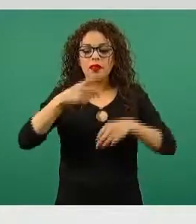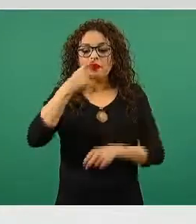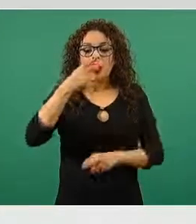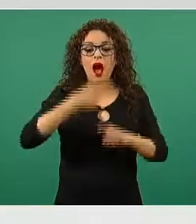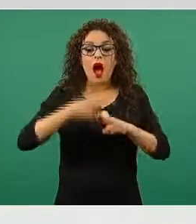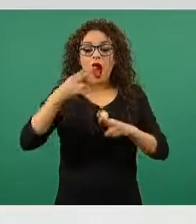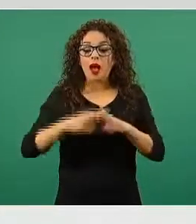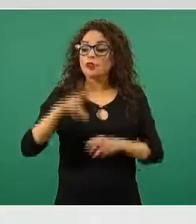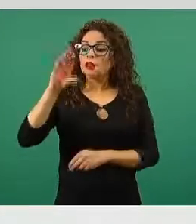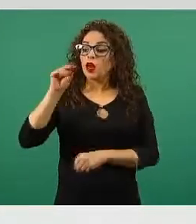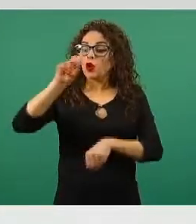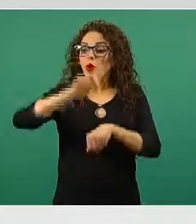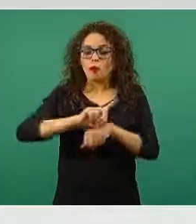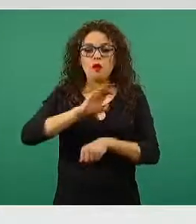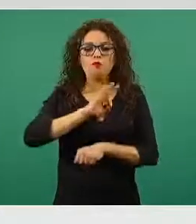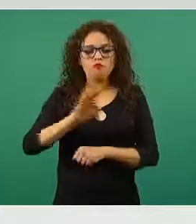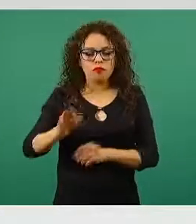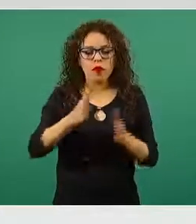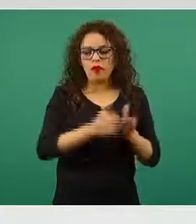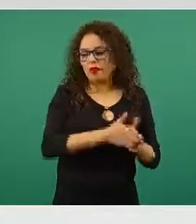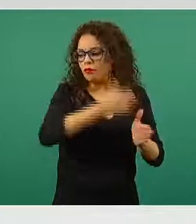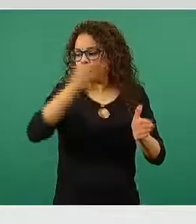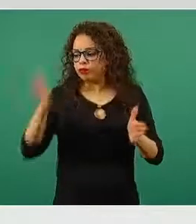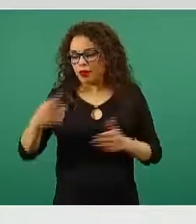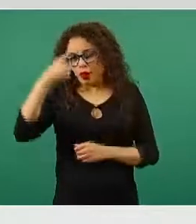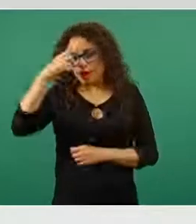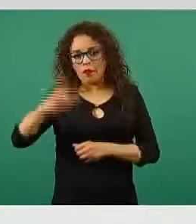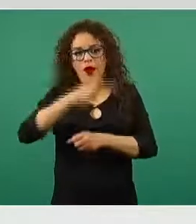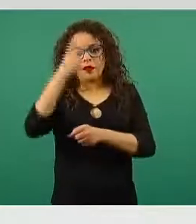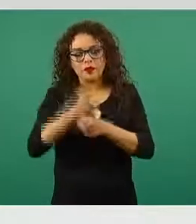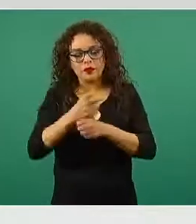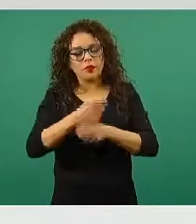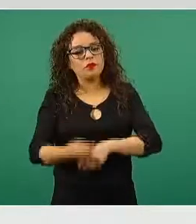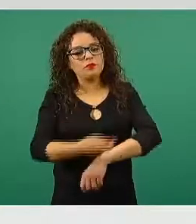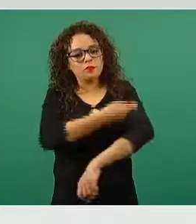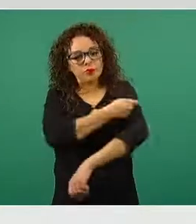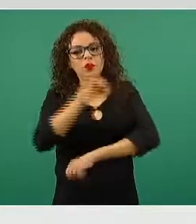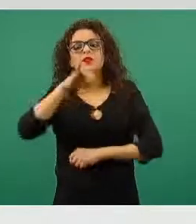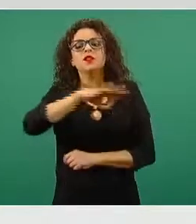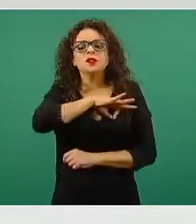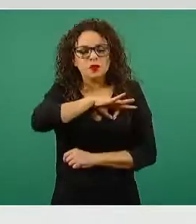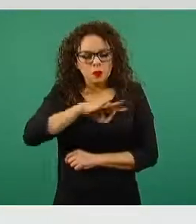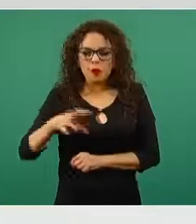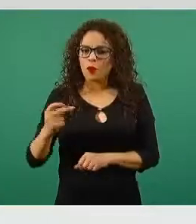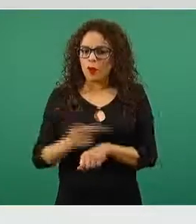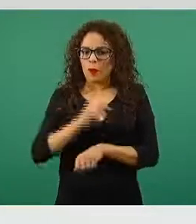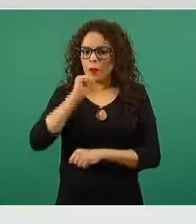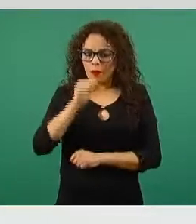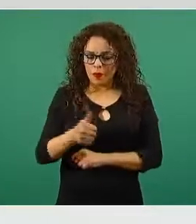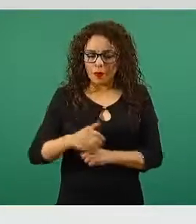90 días el rango de aplicación de la segunda dosis. Esto